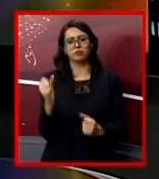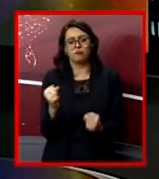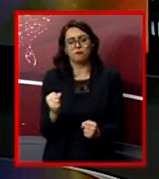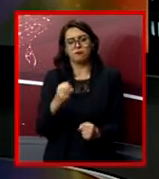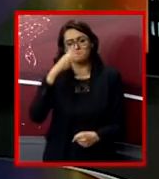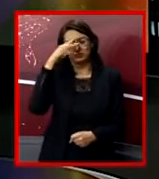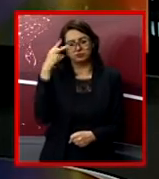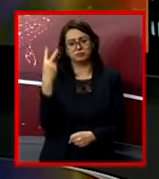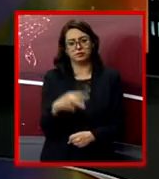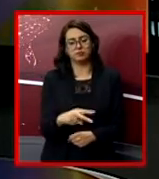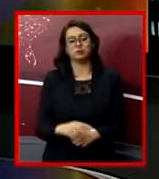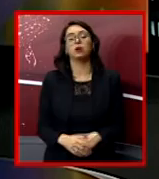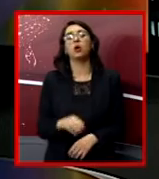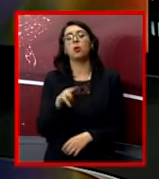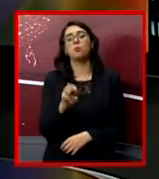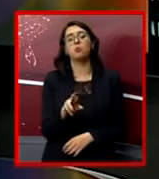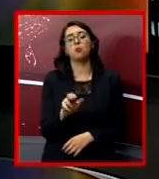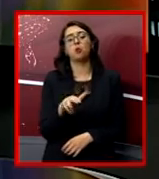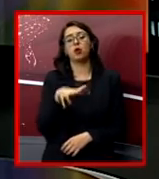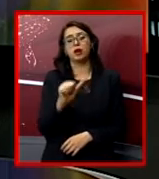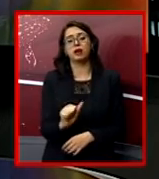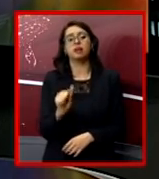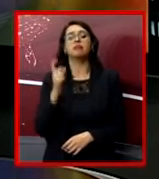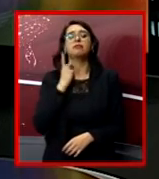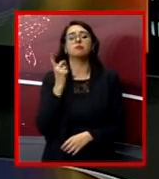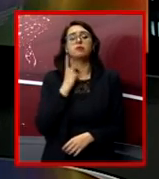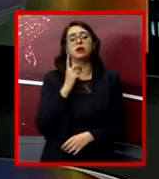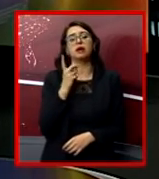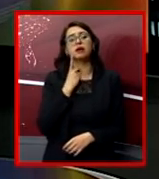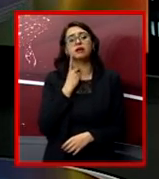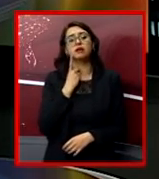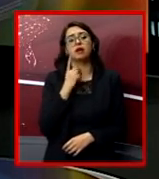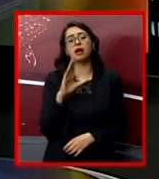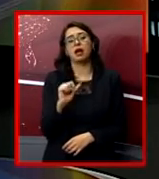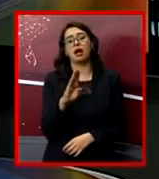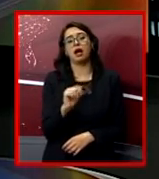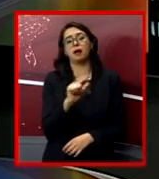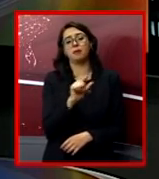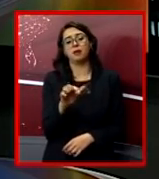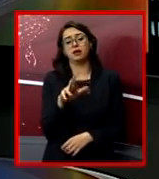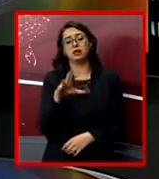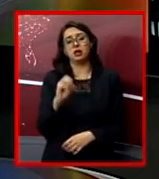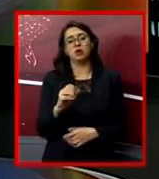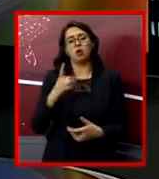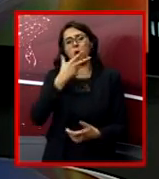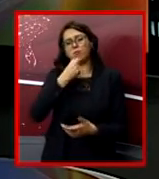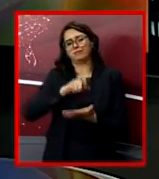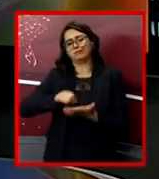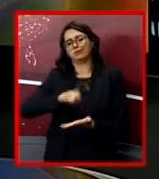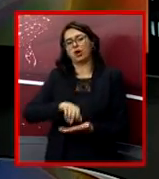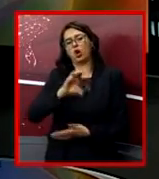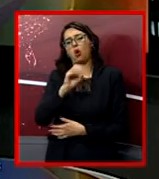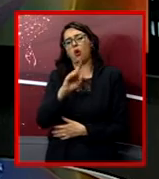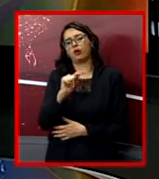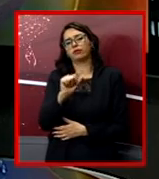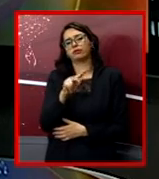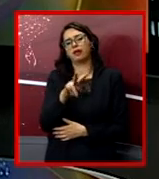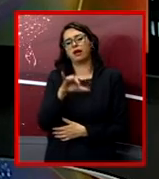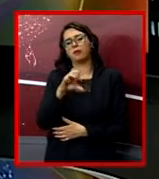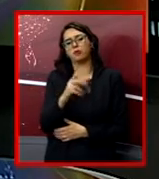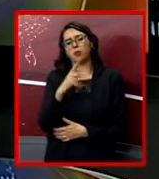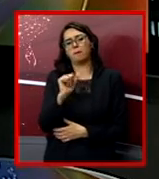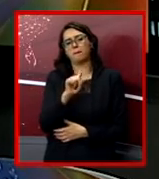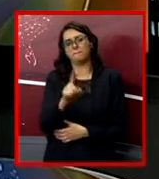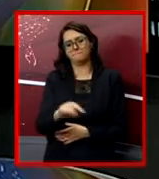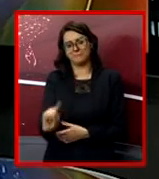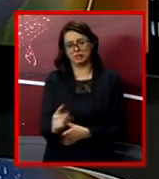México! Por parte de Morena, el diputado Virgilio Caballero destacó las palabras de Octavio Paz, quien se refirió a la reacción de la sociedad civil